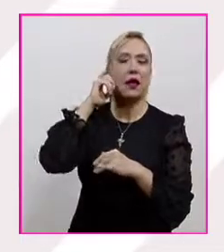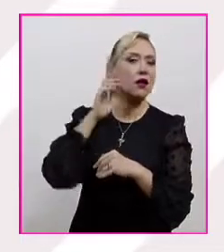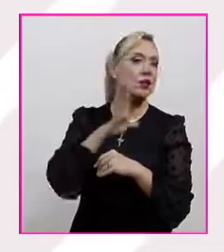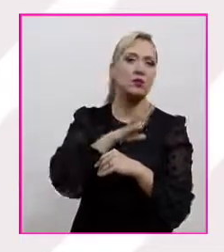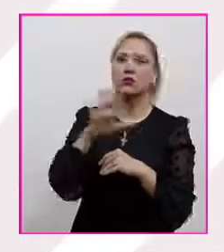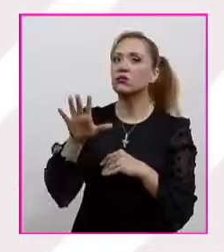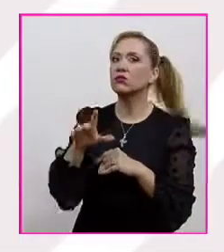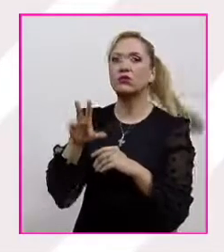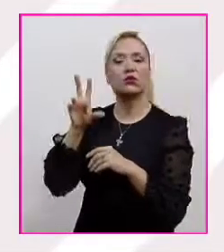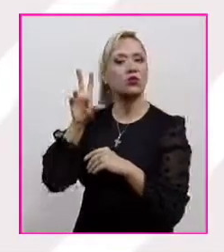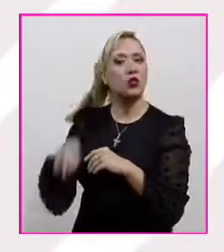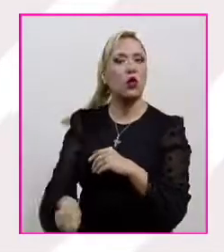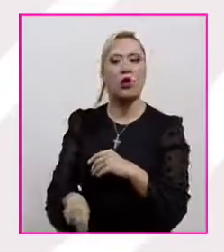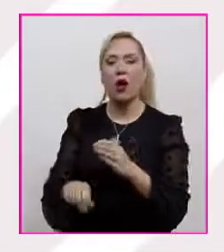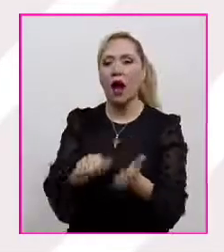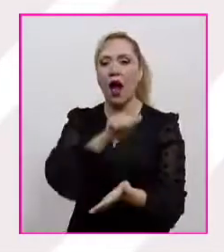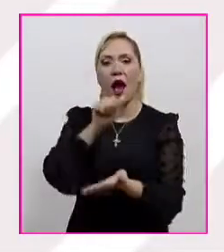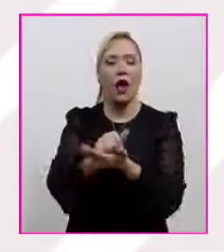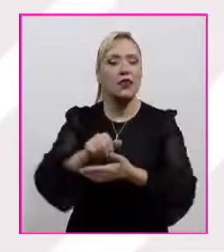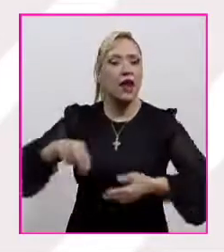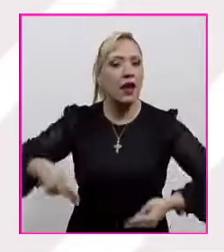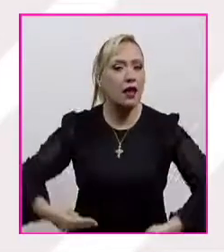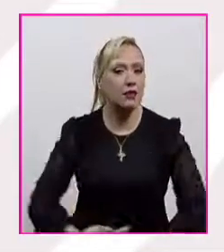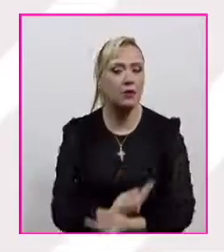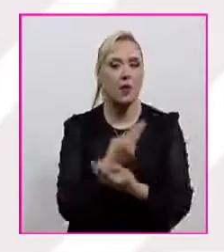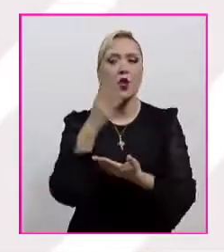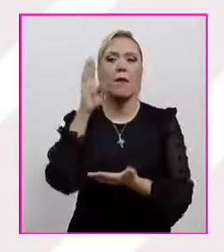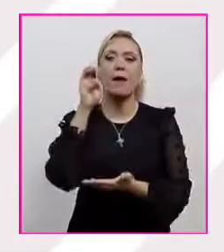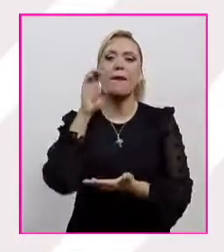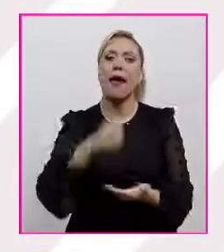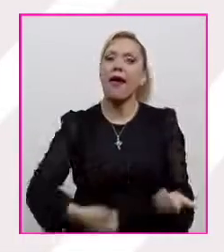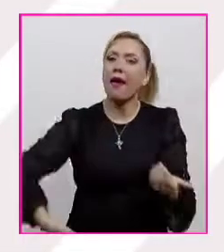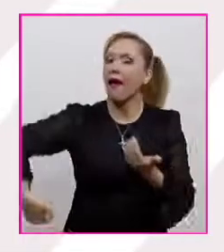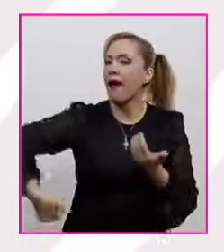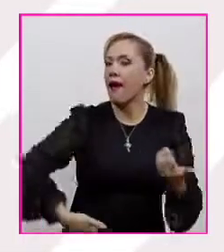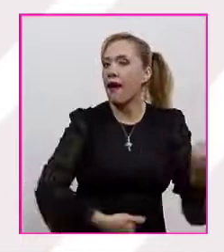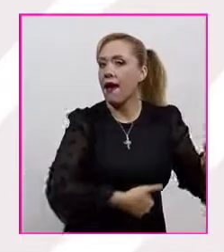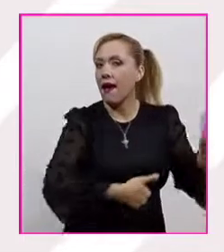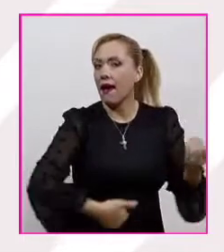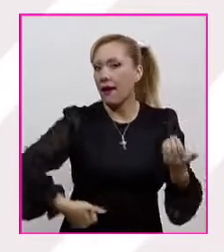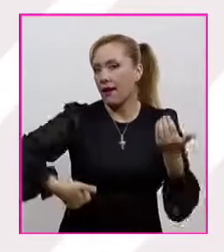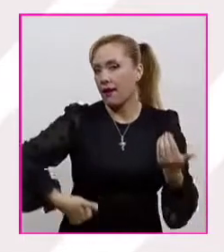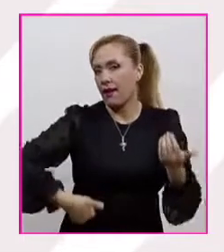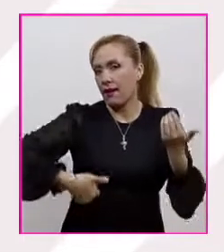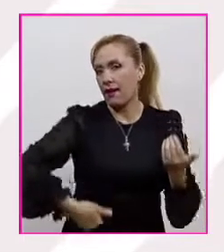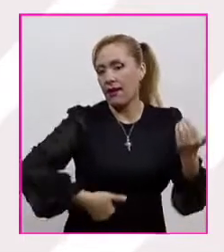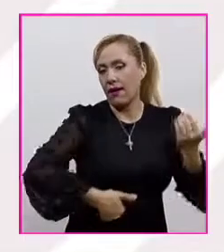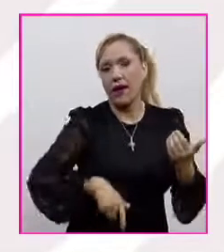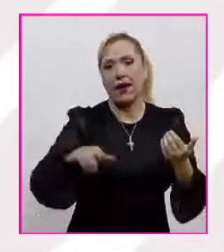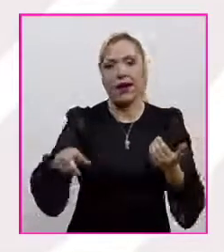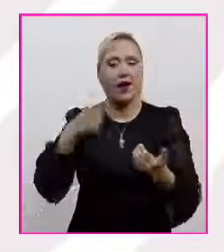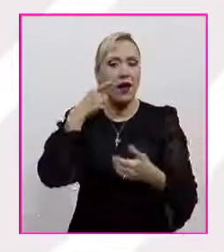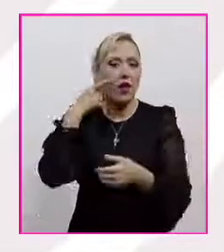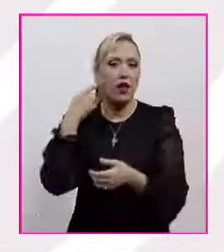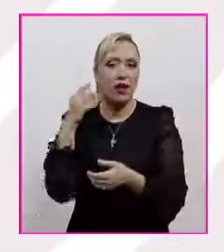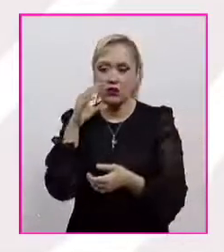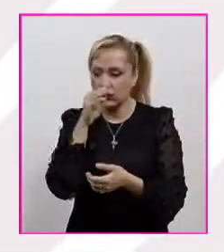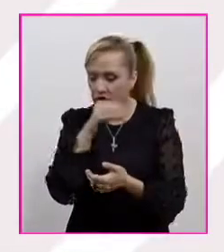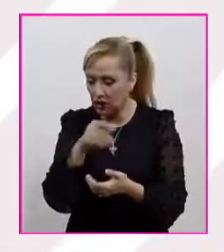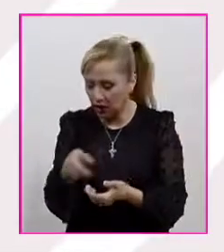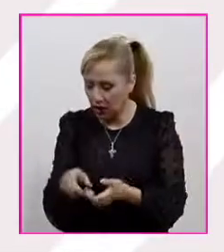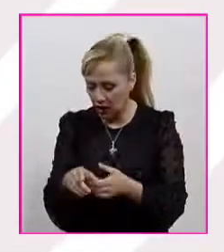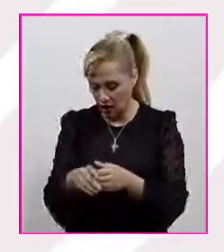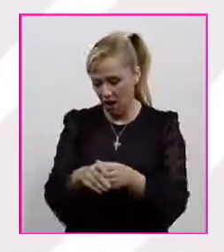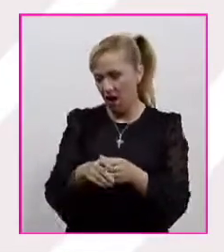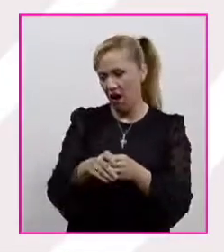a registrar a un bebé en el registro civil porque el bebé era claramente pues afrodescendiente y decían, no, es que este bebé